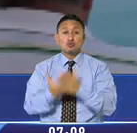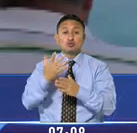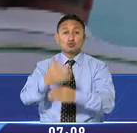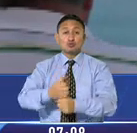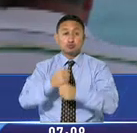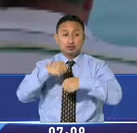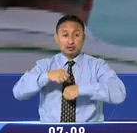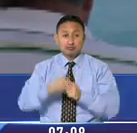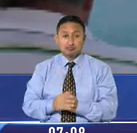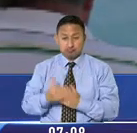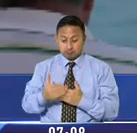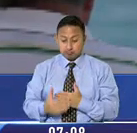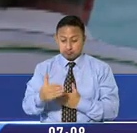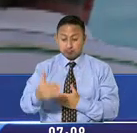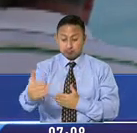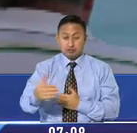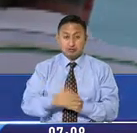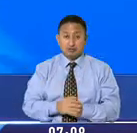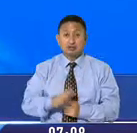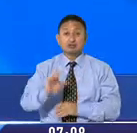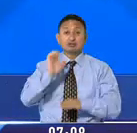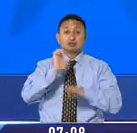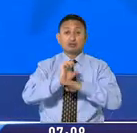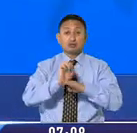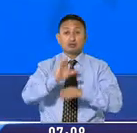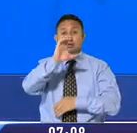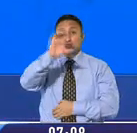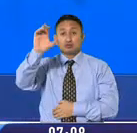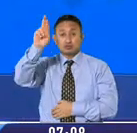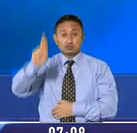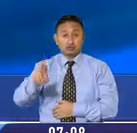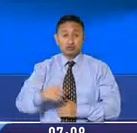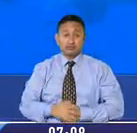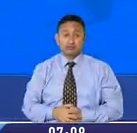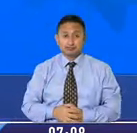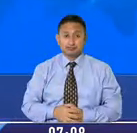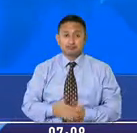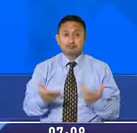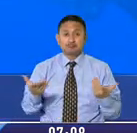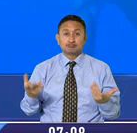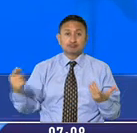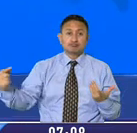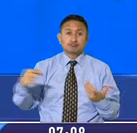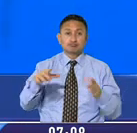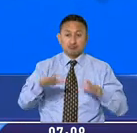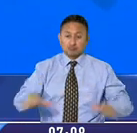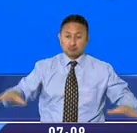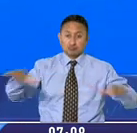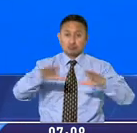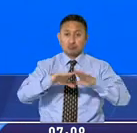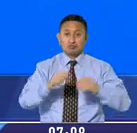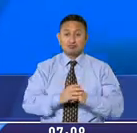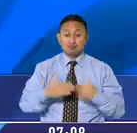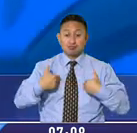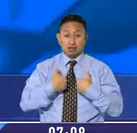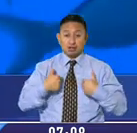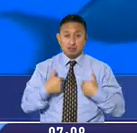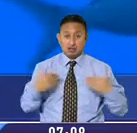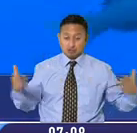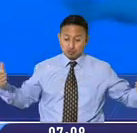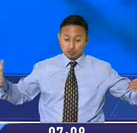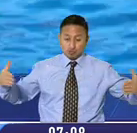un corredor que conectará las aguas ecuatorianas con las costarricenses, formando una zona de migración segura para